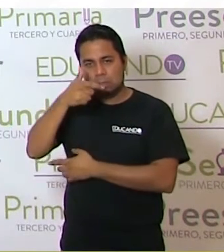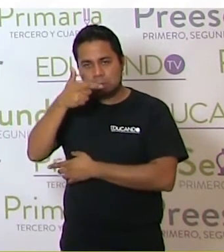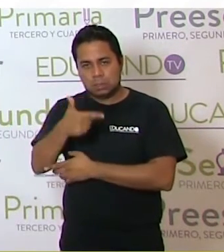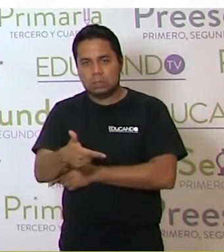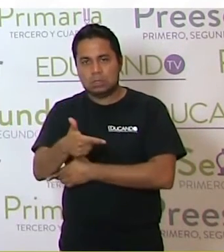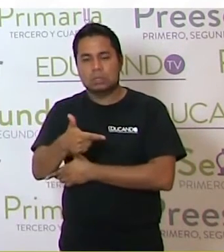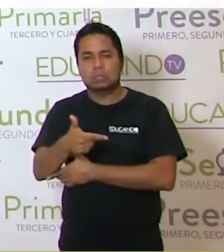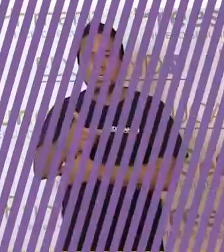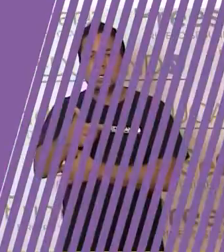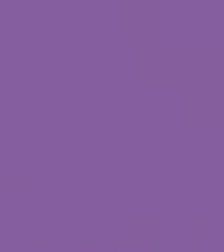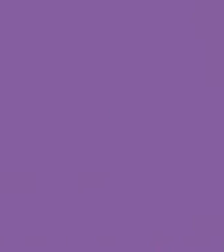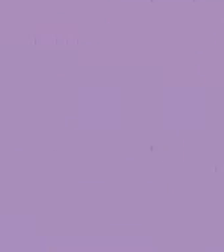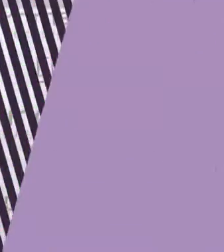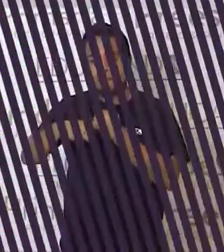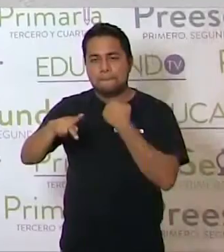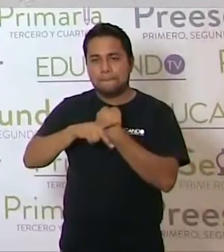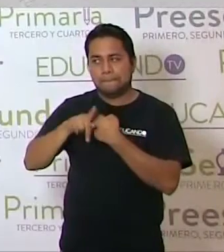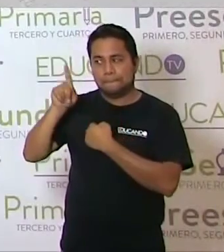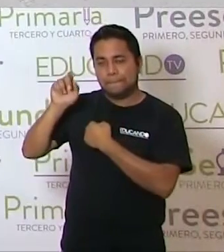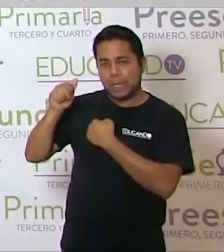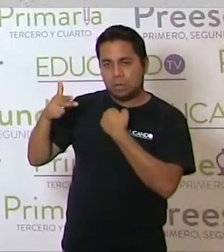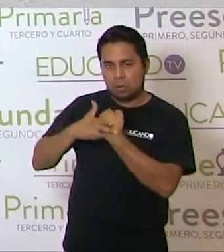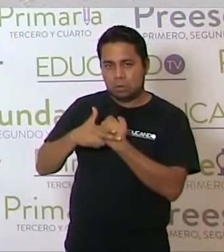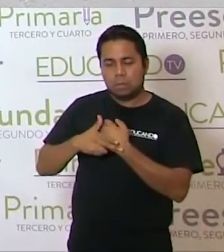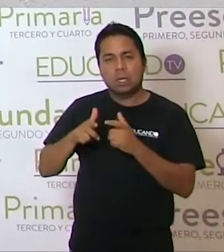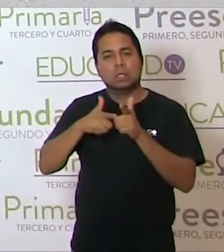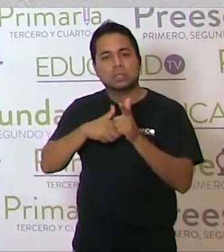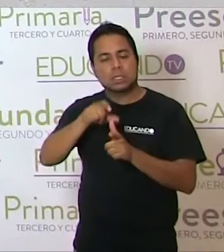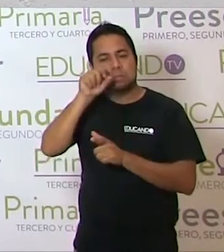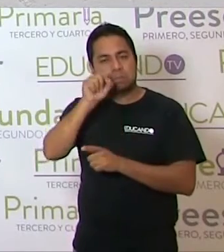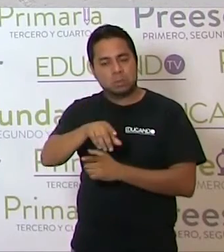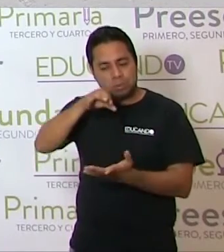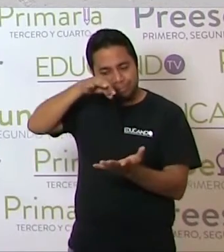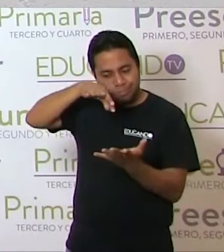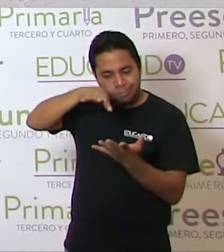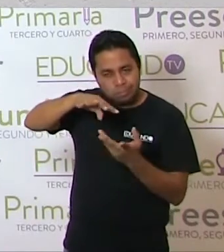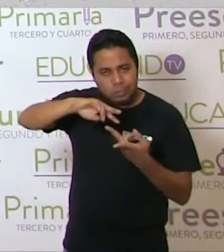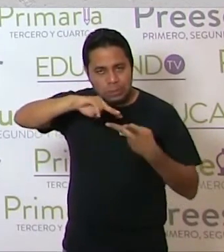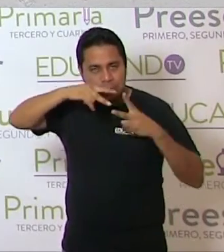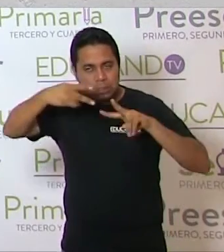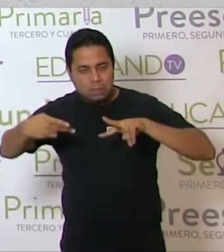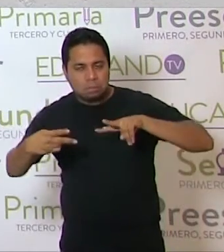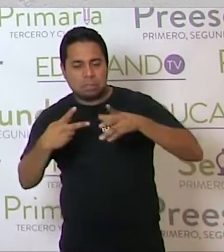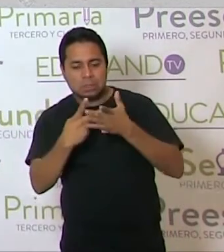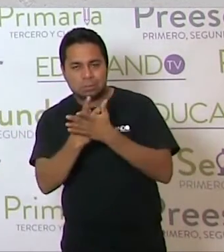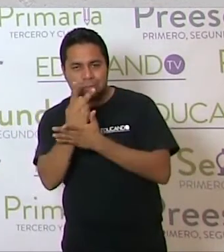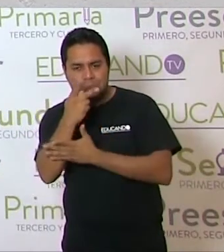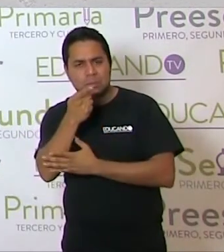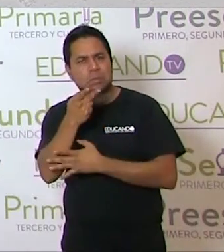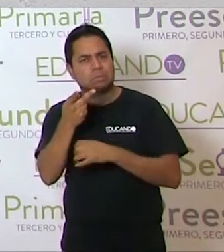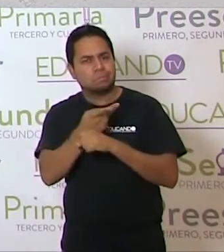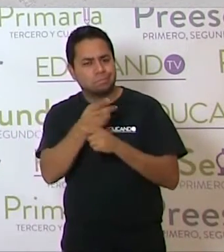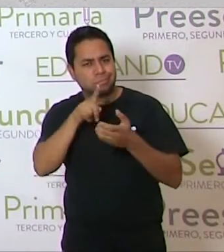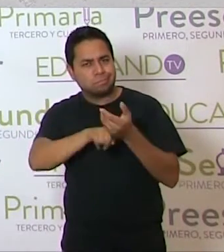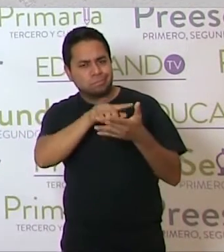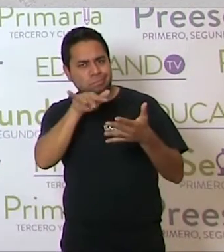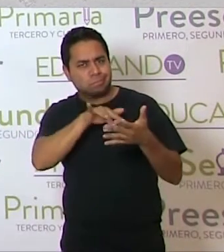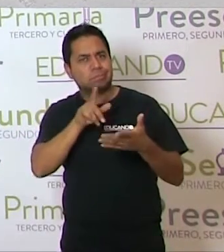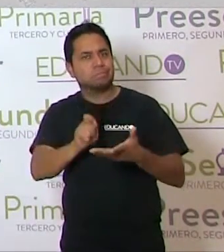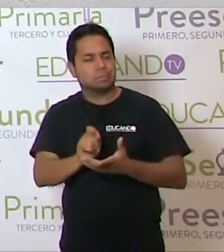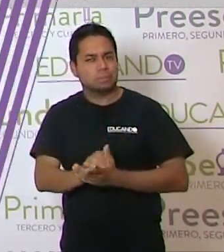unión europea recuerden seguimos hablando acerca de los cultivos transgénicos que está pasando en este texto bueno